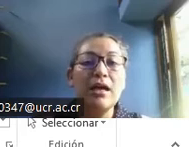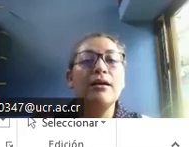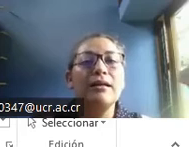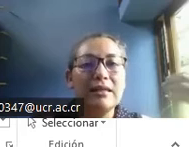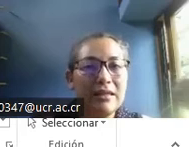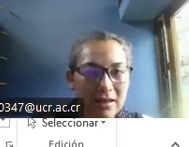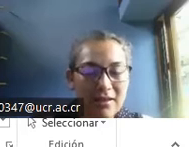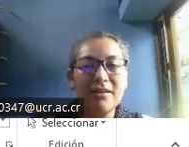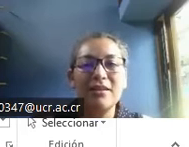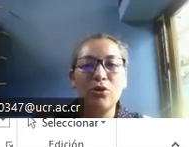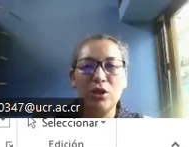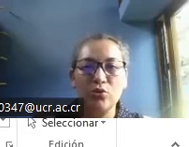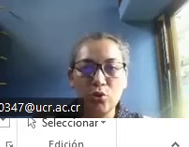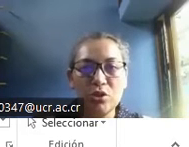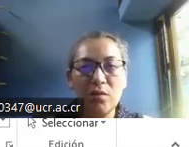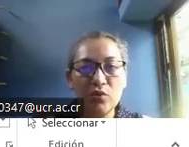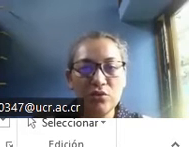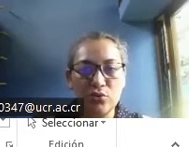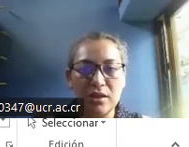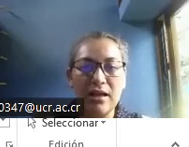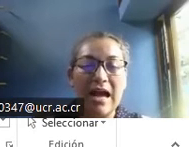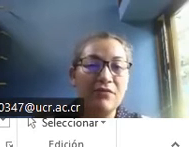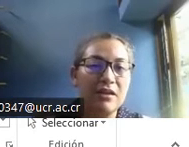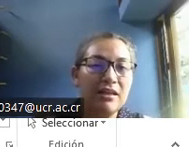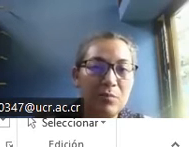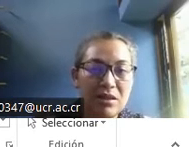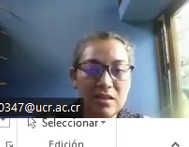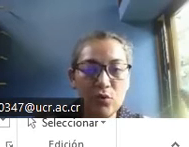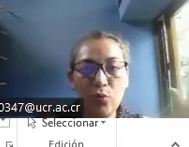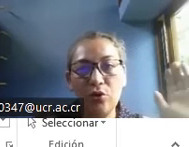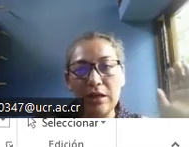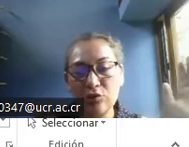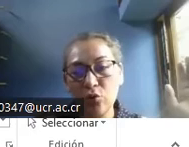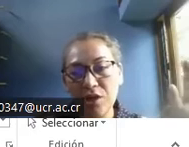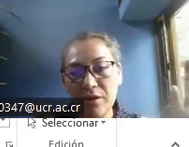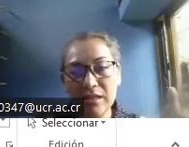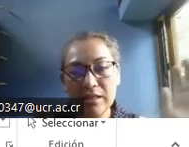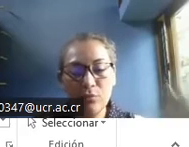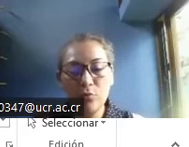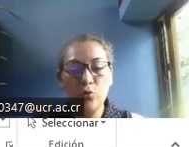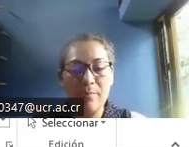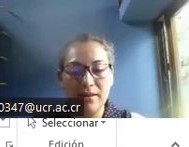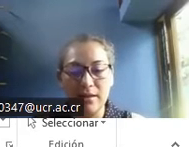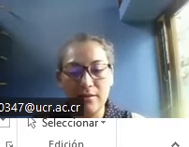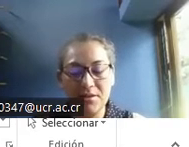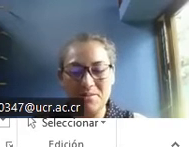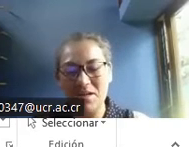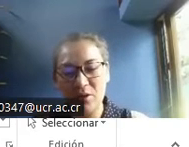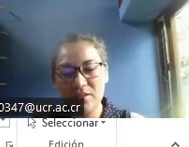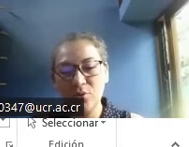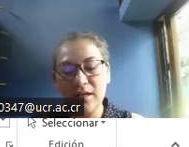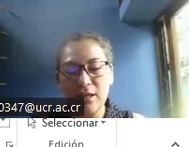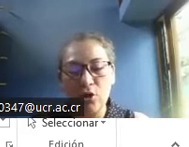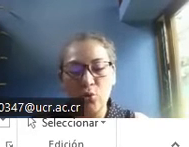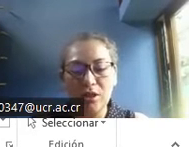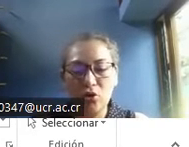guión es una guía de lo que nosotros queremos que suceda. Al final tal vez decimos, bueno, yo voy a ver aquí una mata, pero